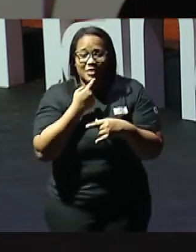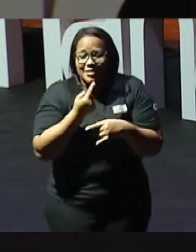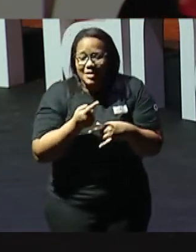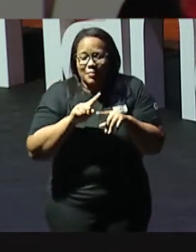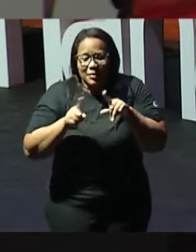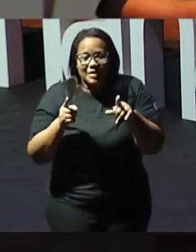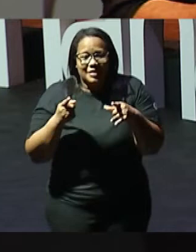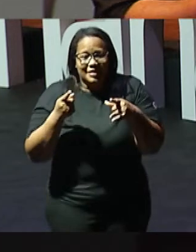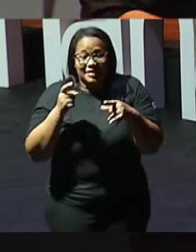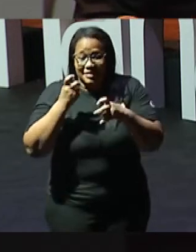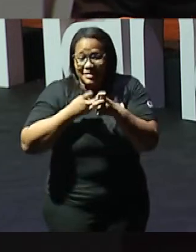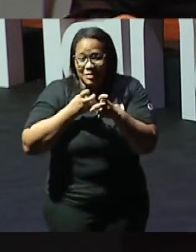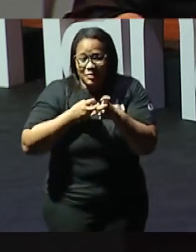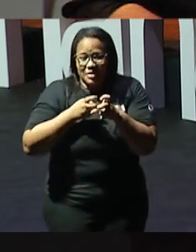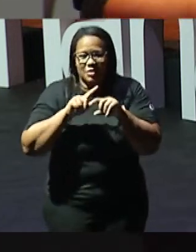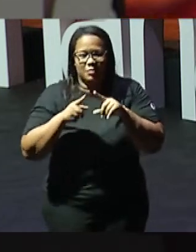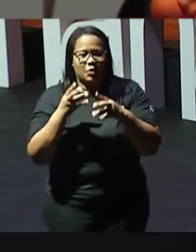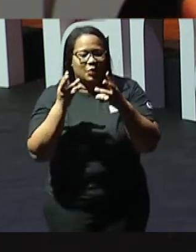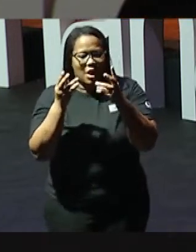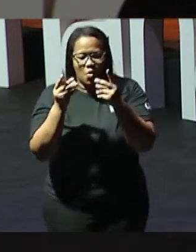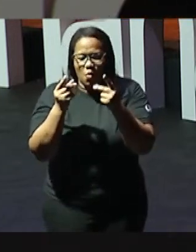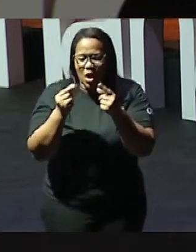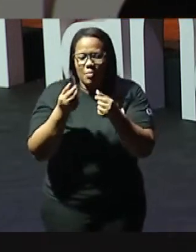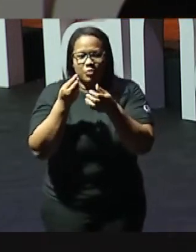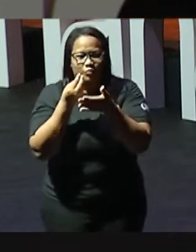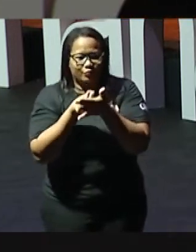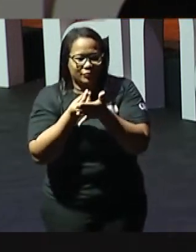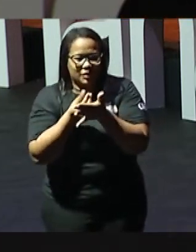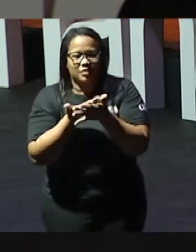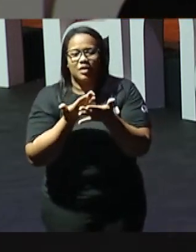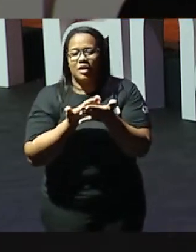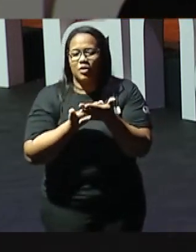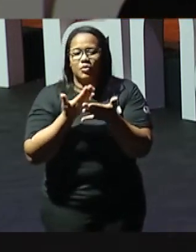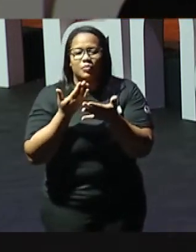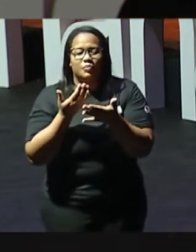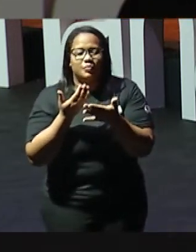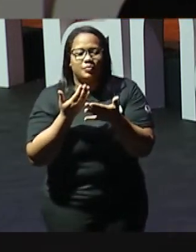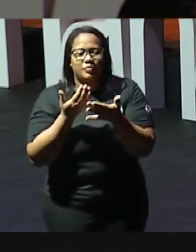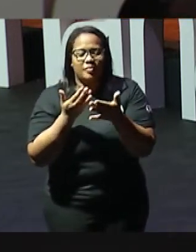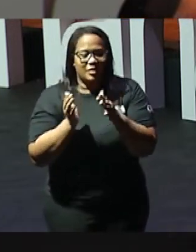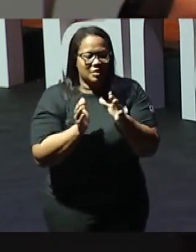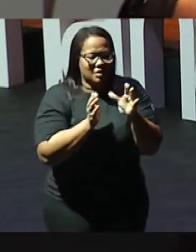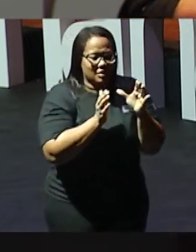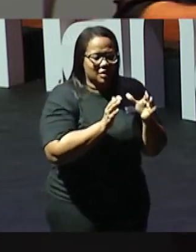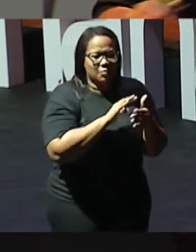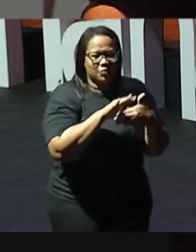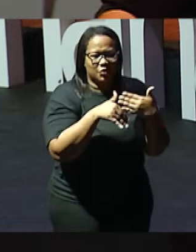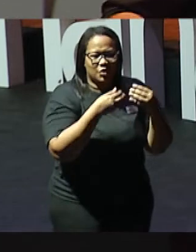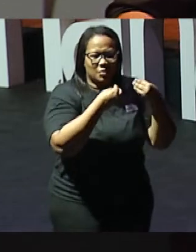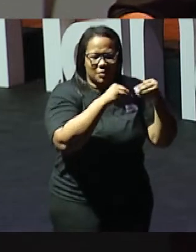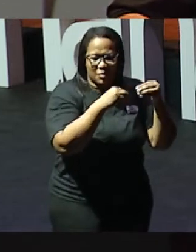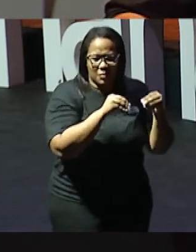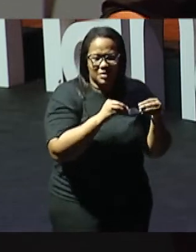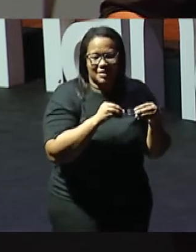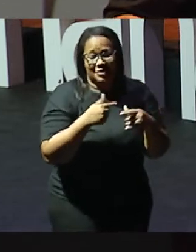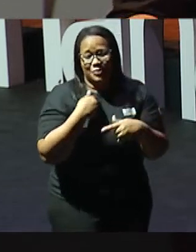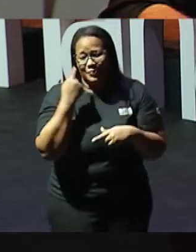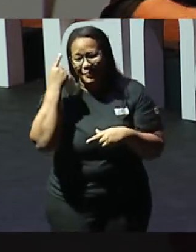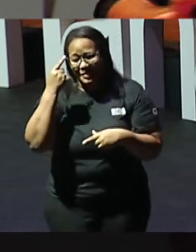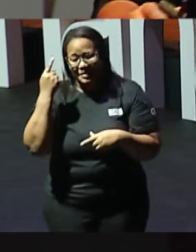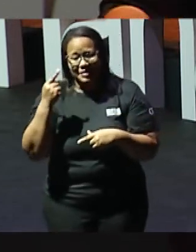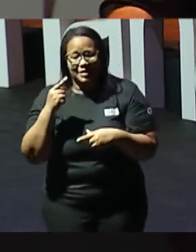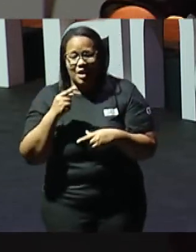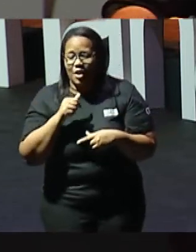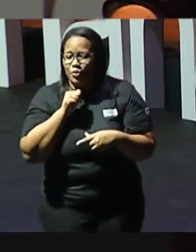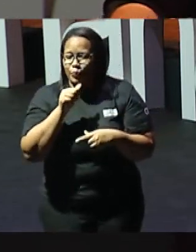difícil pero nada sacamos los números y lo presentamos la parte comercial y la parte comercial dice esto es imposible esto